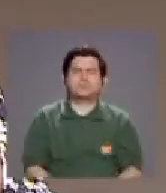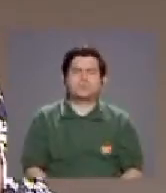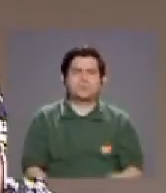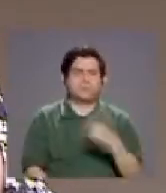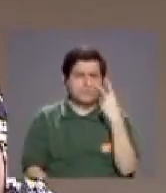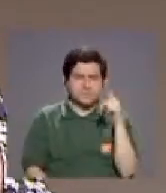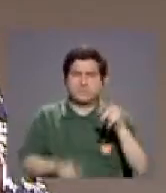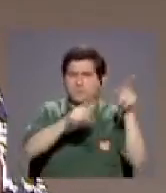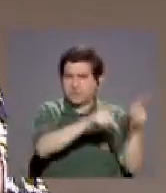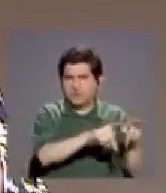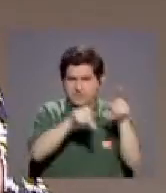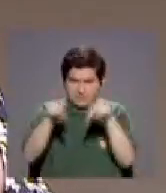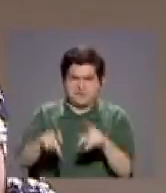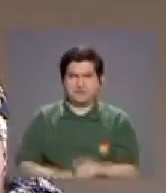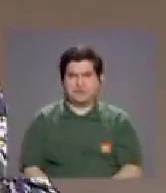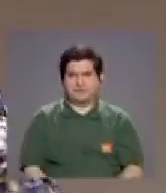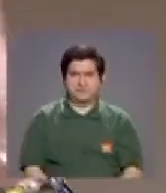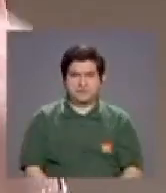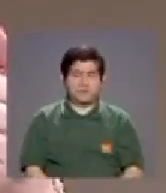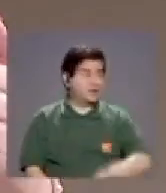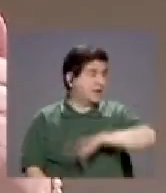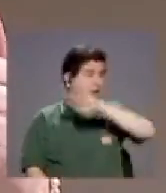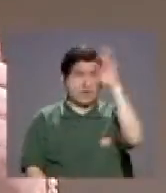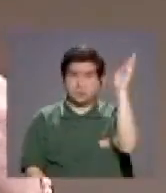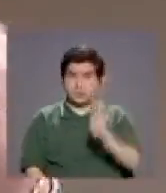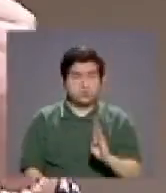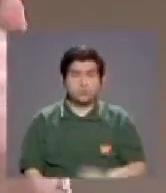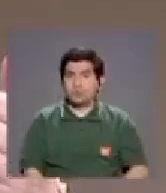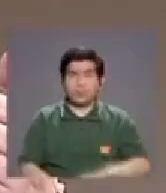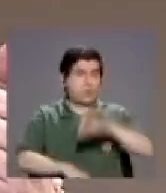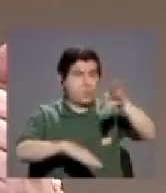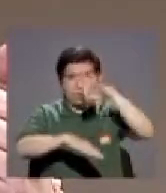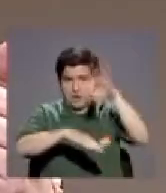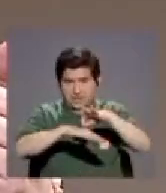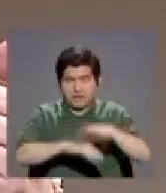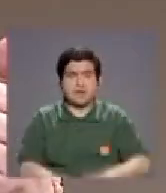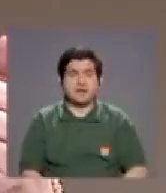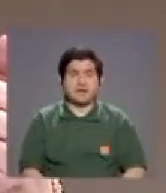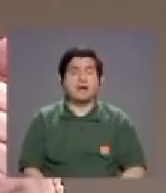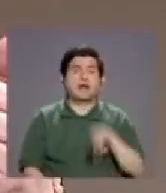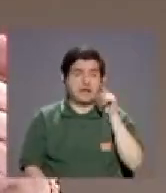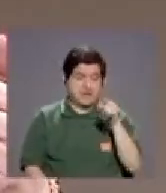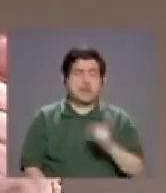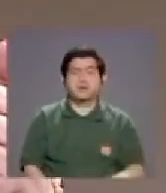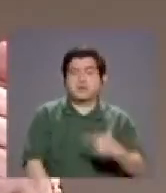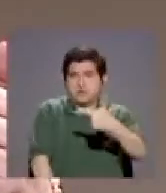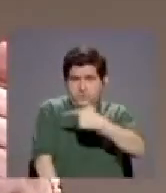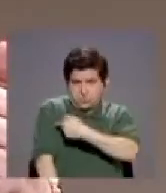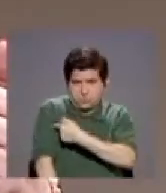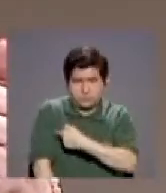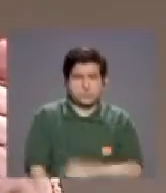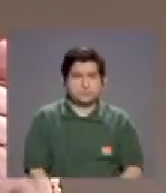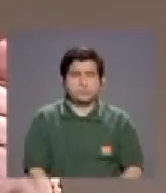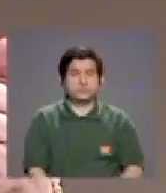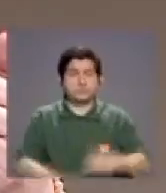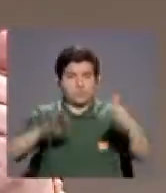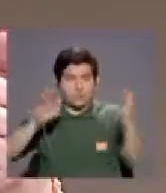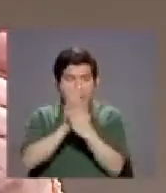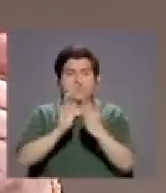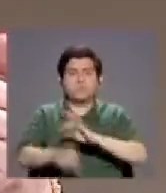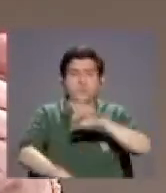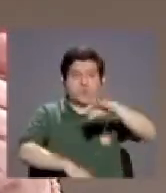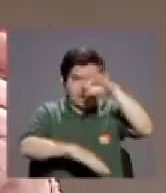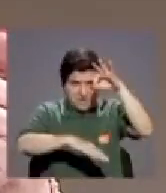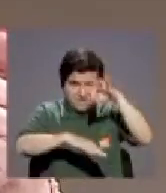que aquellos pacientes que nunca les había dado dengue y fueron vacunados, cuando se enfrentaron al dengue,